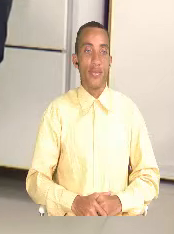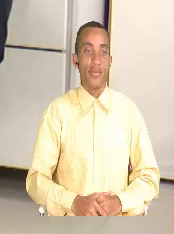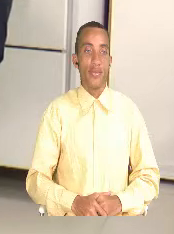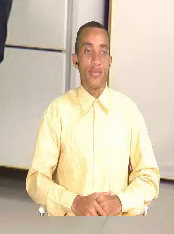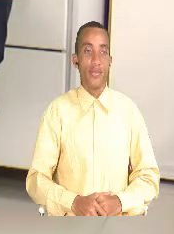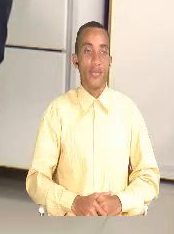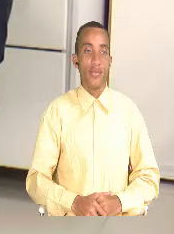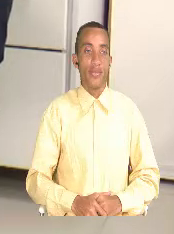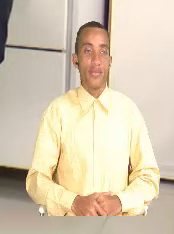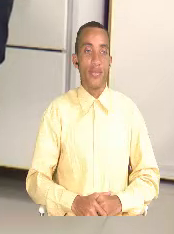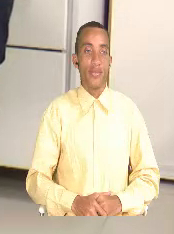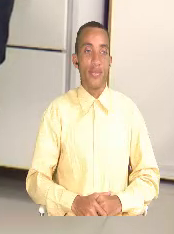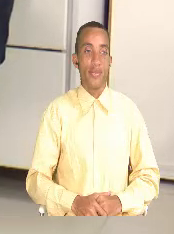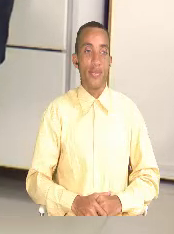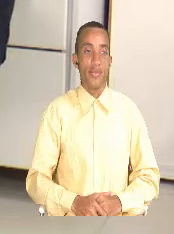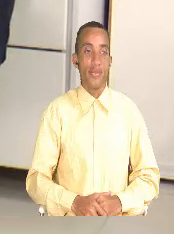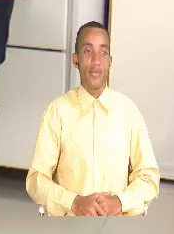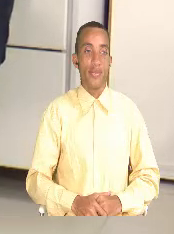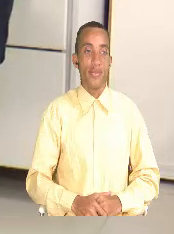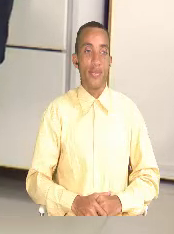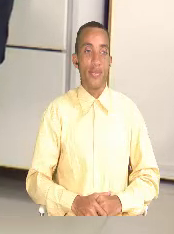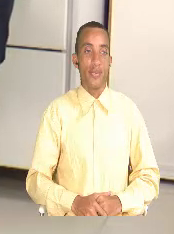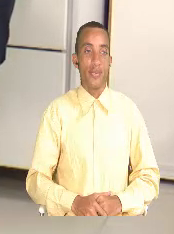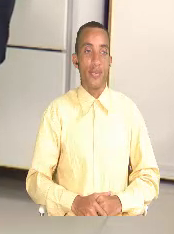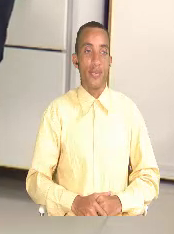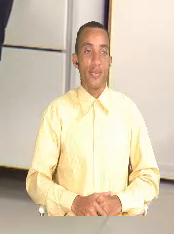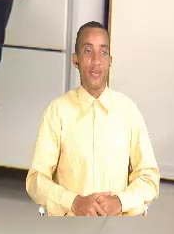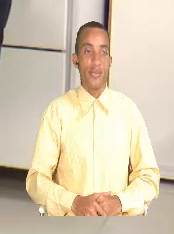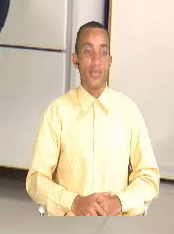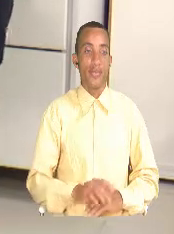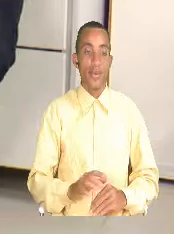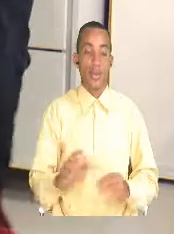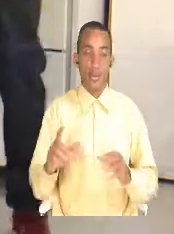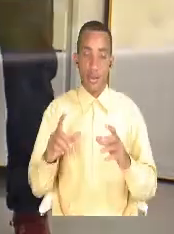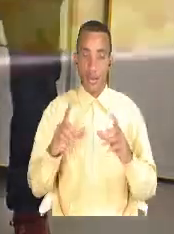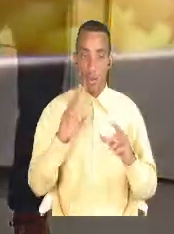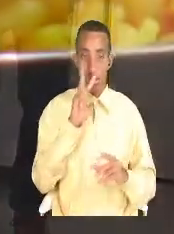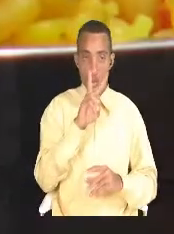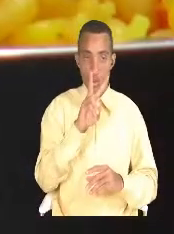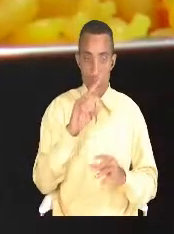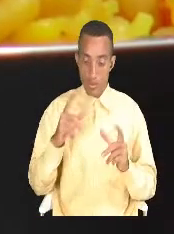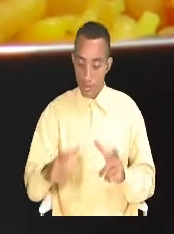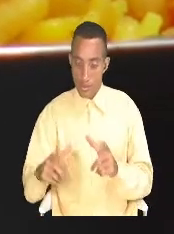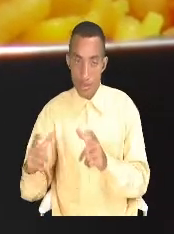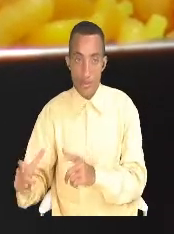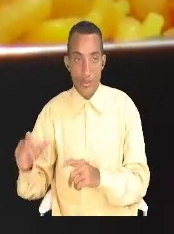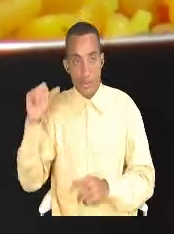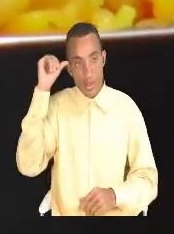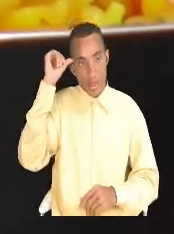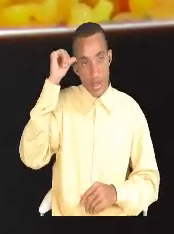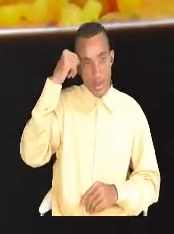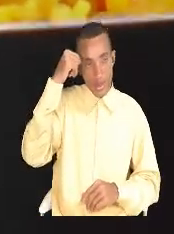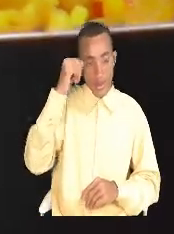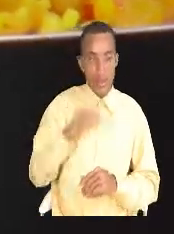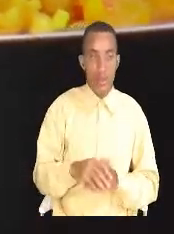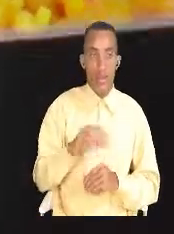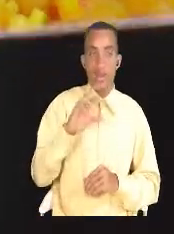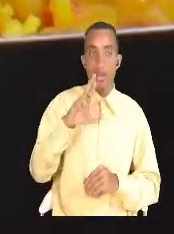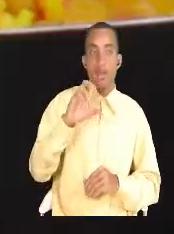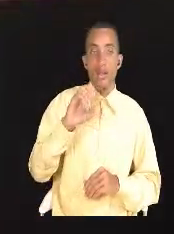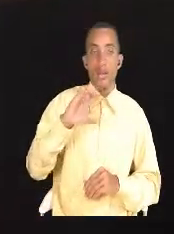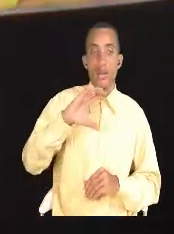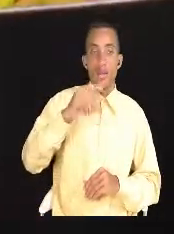Acá vamos a emplatar. Siempre lo hago dos platicos, recordando a nuestra compañera Rosy.